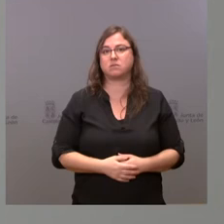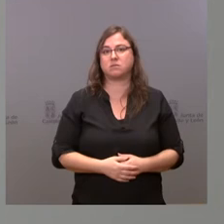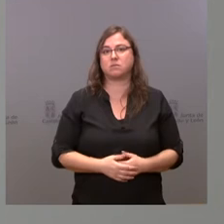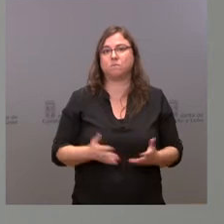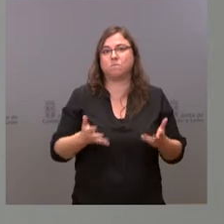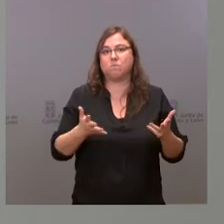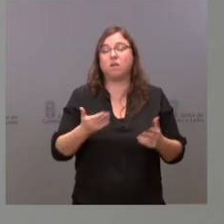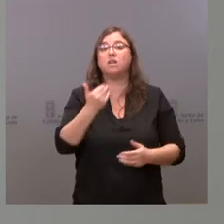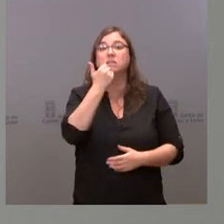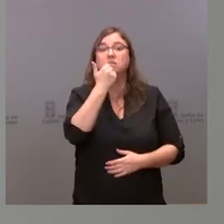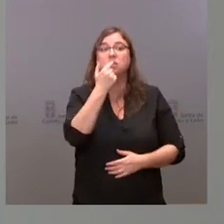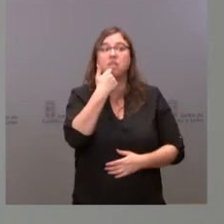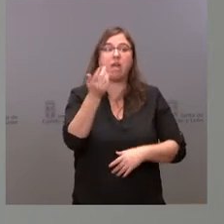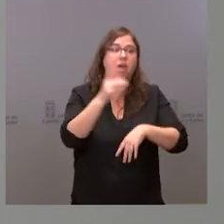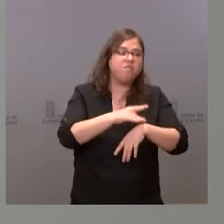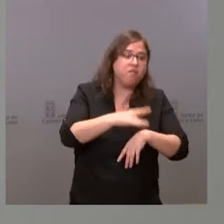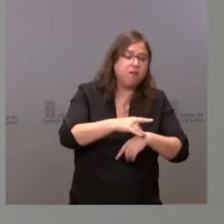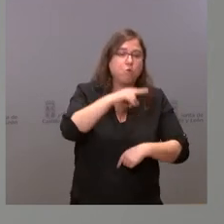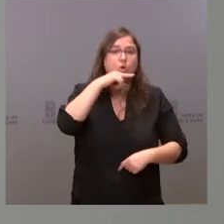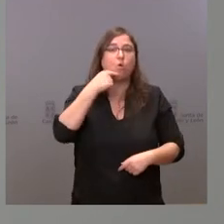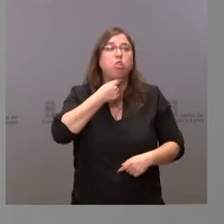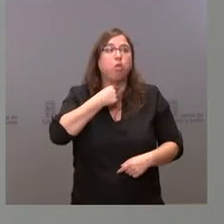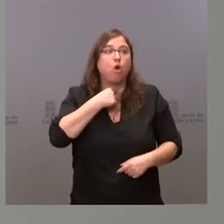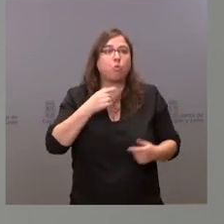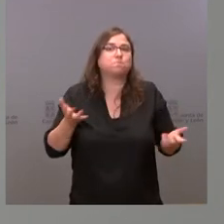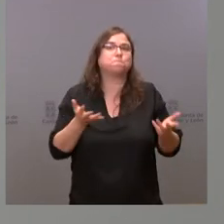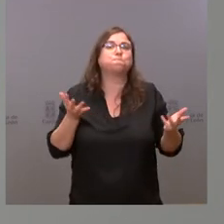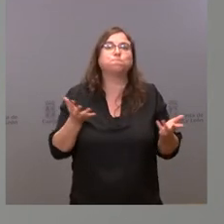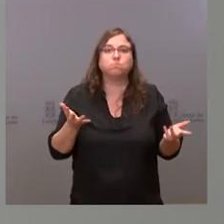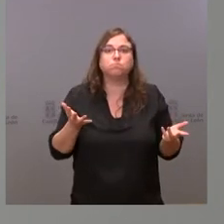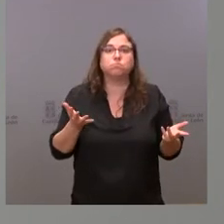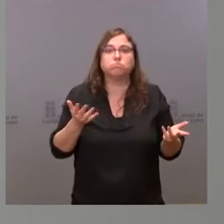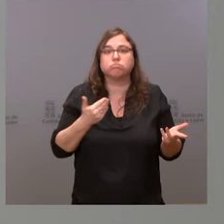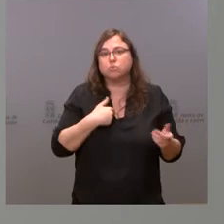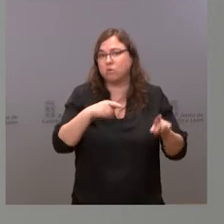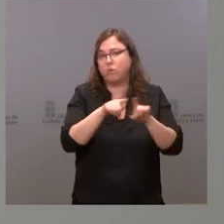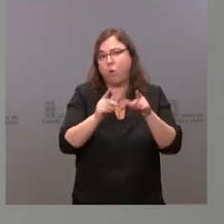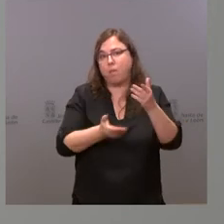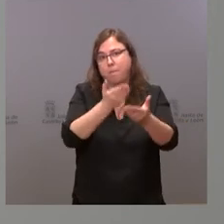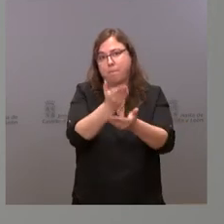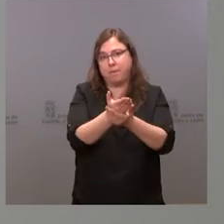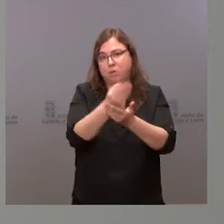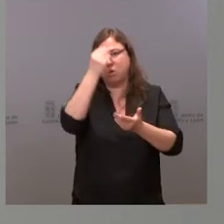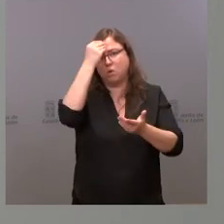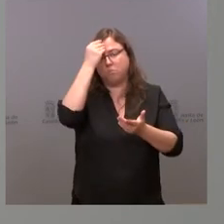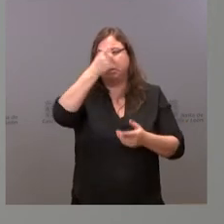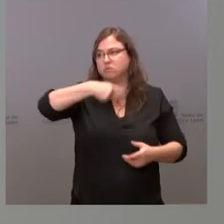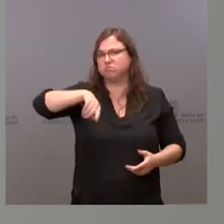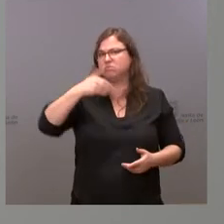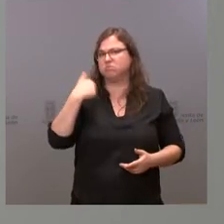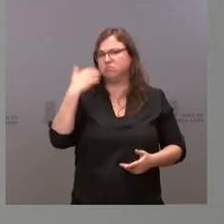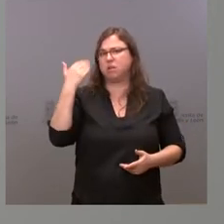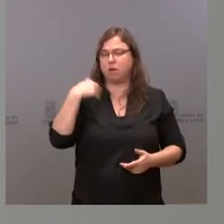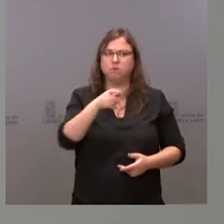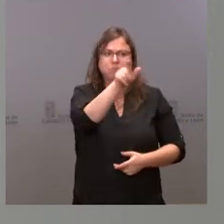si nos dicen que están enfermos y que duela garganté que tal pues lógicamente yo apelo otra vez nuevamente y creo que vamos hemos apelado y nos están respondiendo